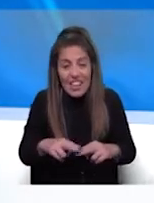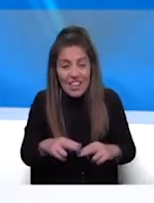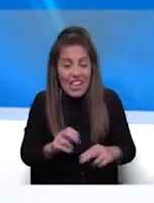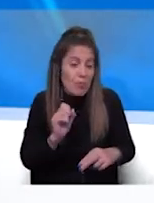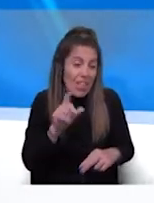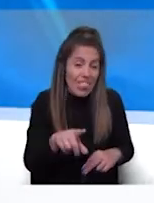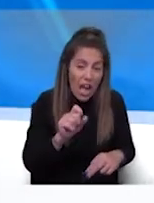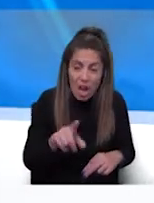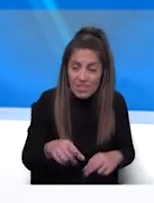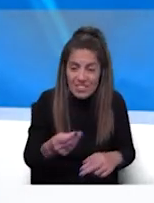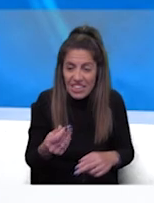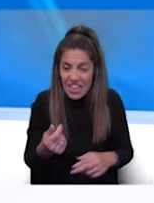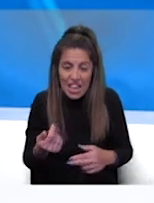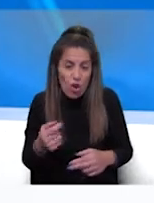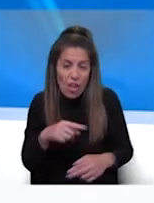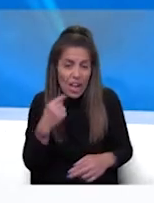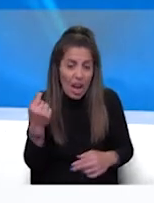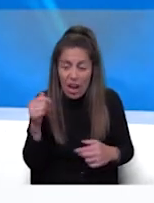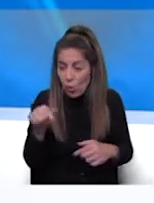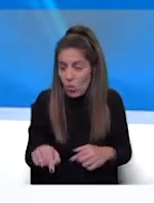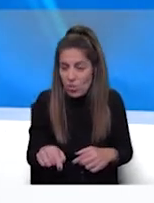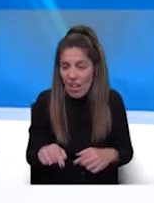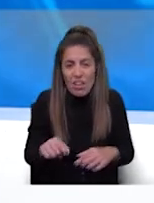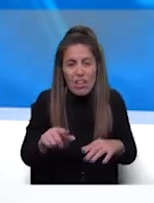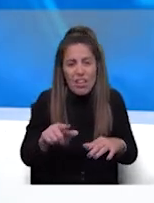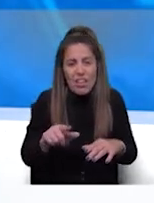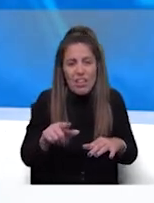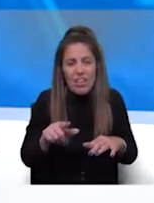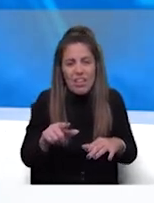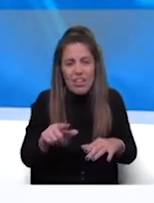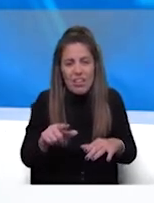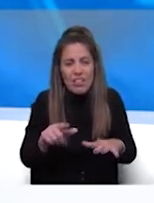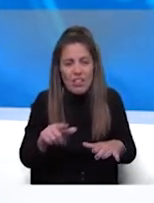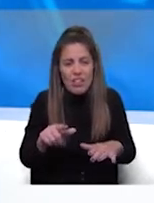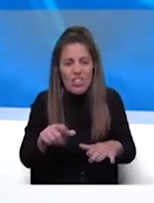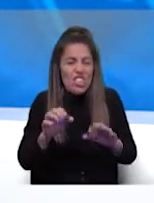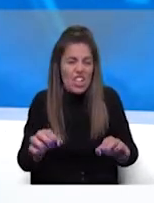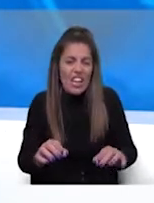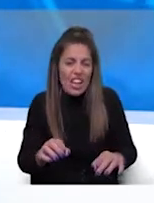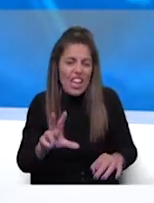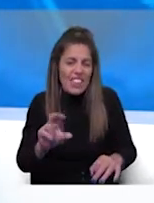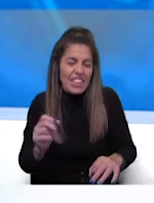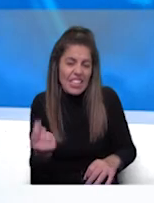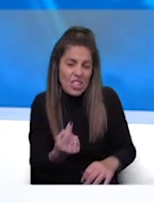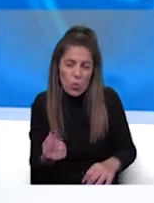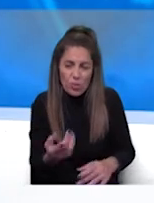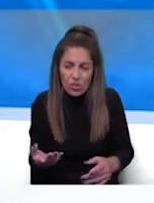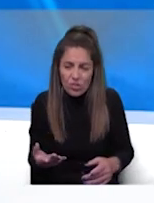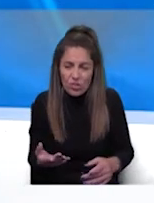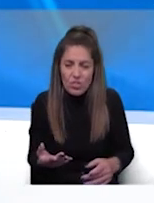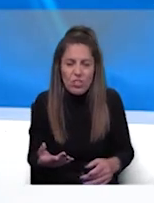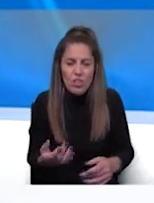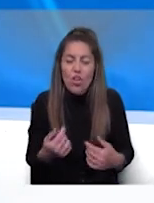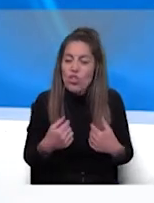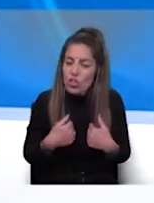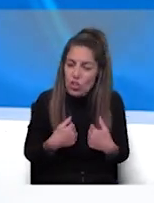acá a Rusia con 7 pases en otros países, llega allá en 30 segundos,